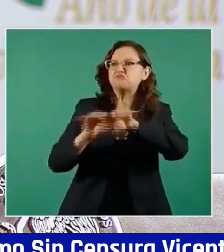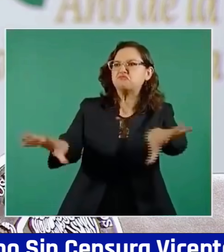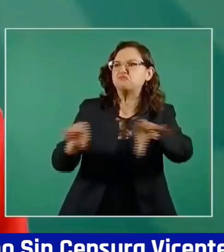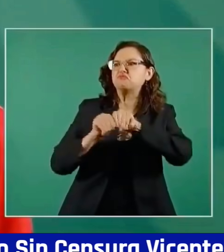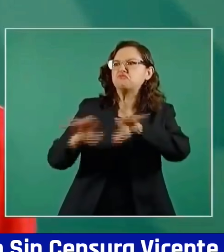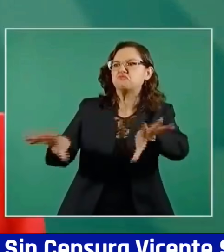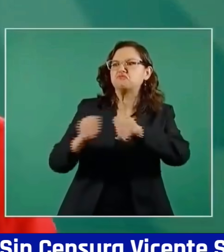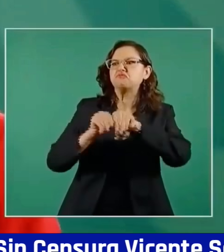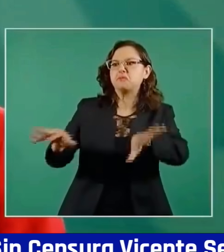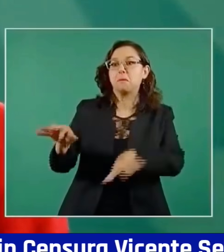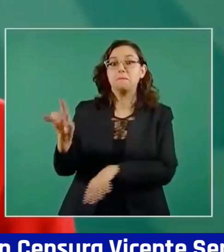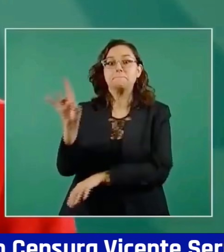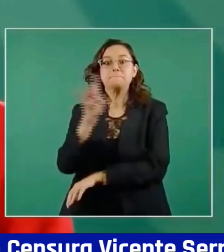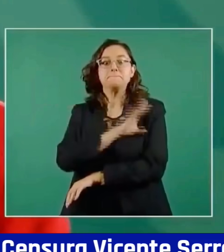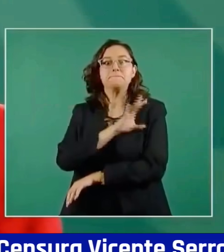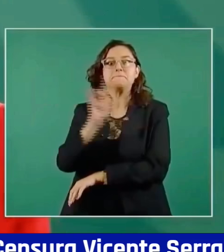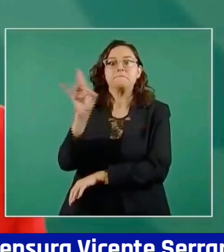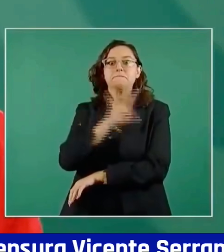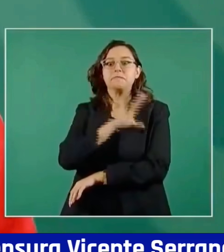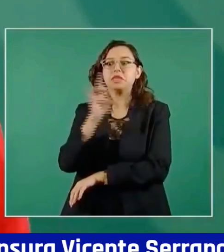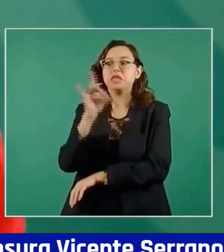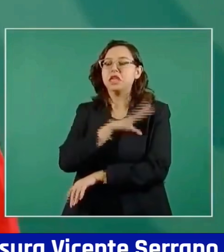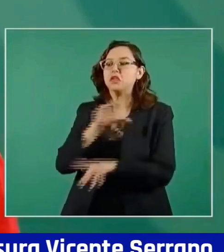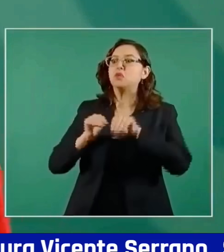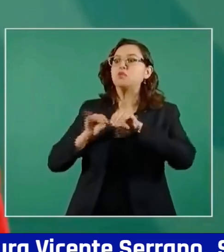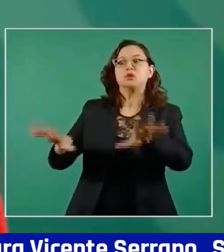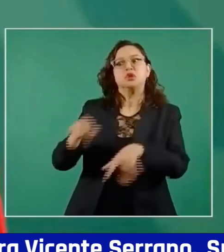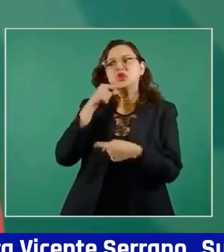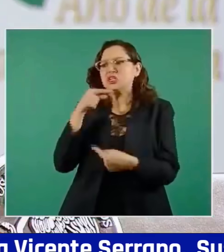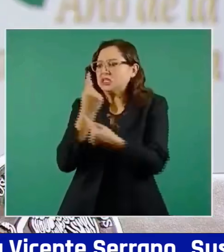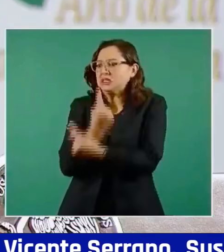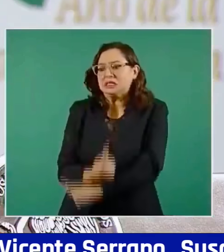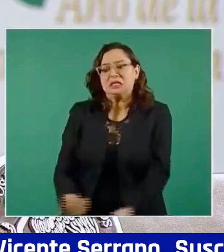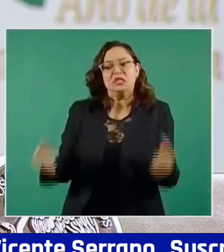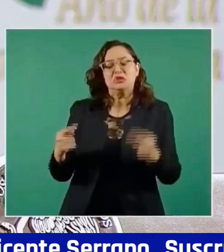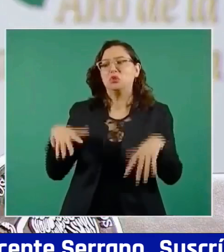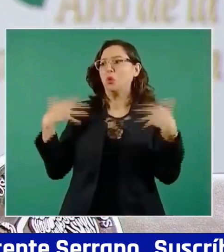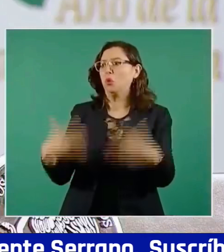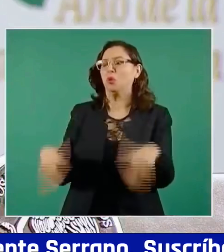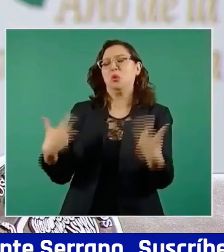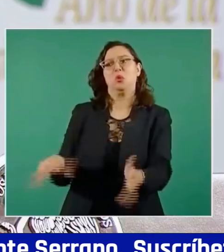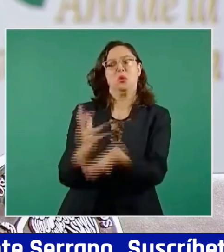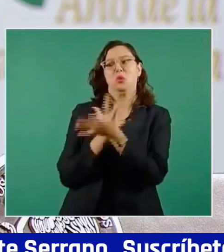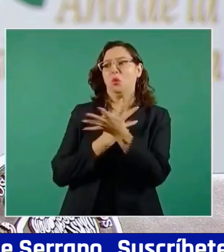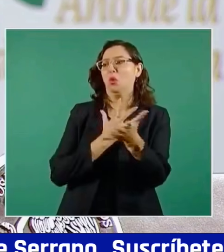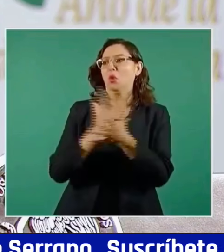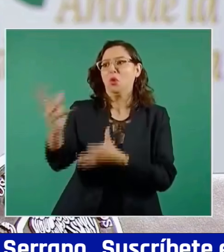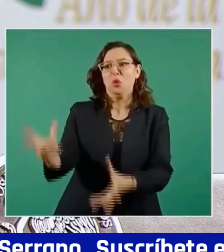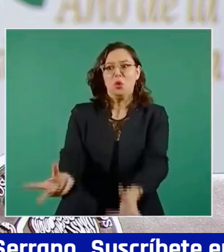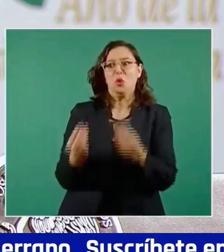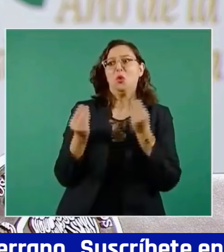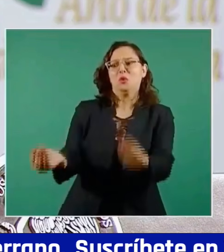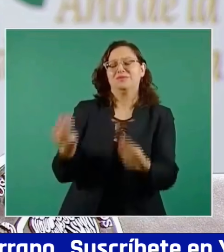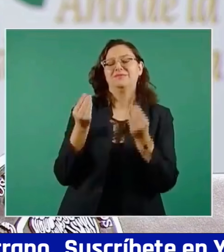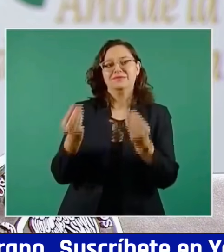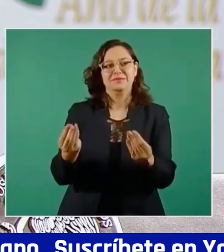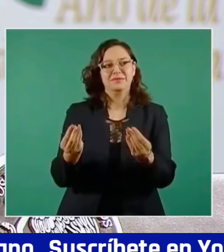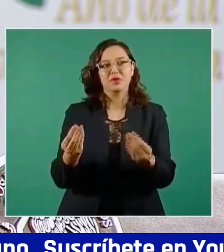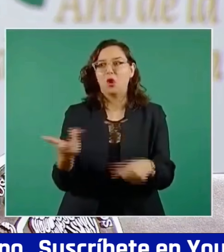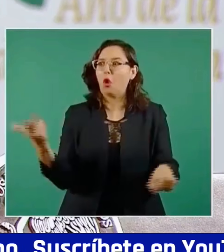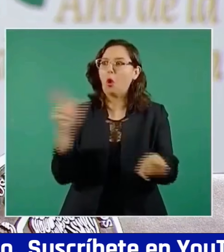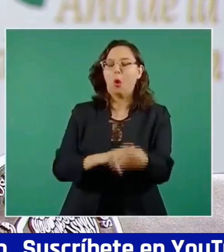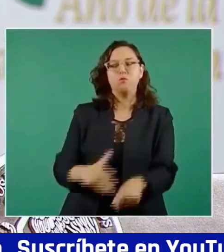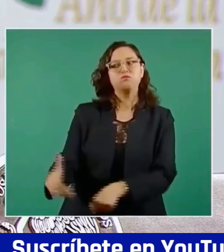población sobre el asunto del aumento sin control de los contagios de niños y niñas y dar la impresión de que se está saturando